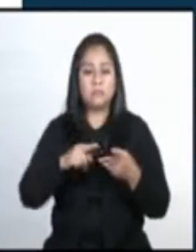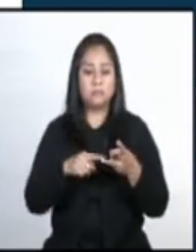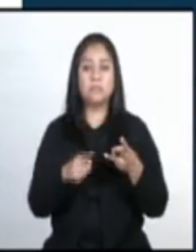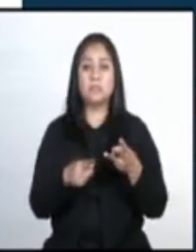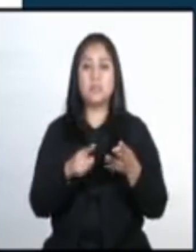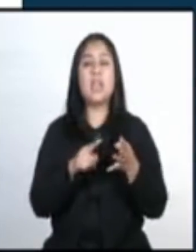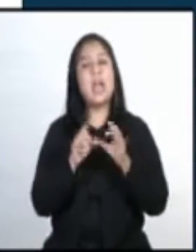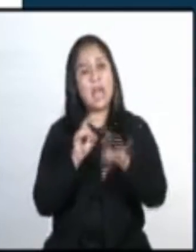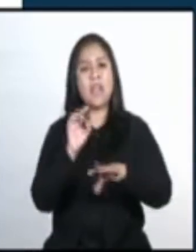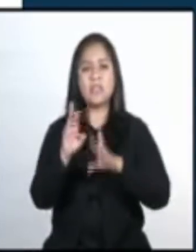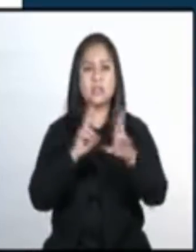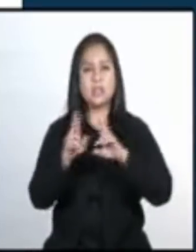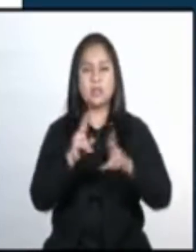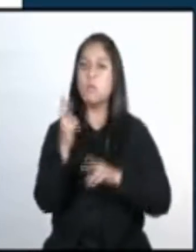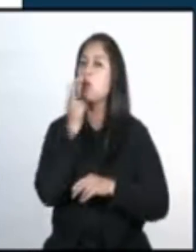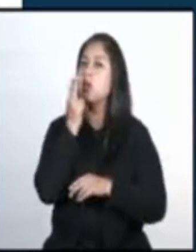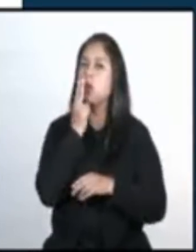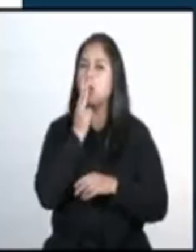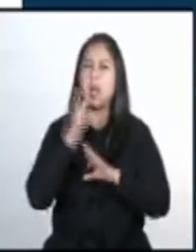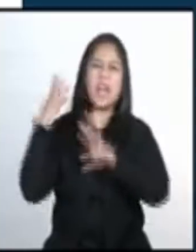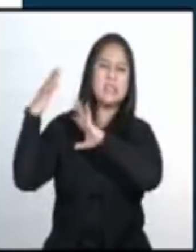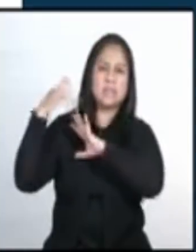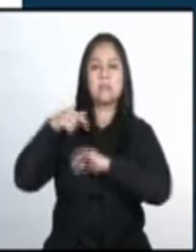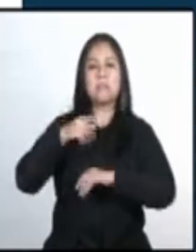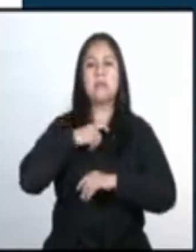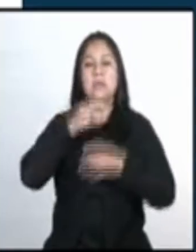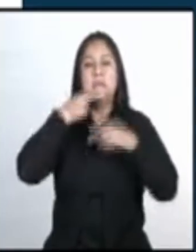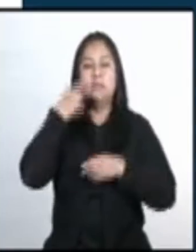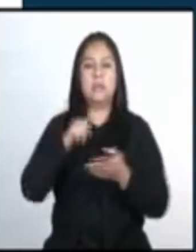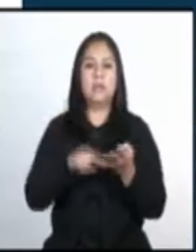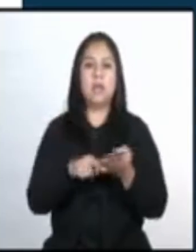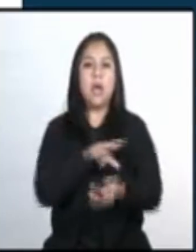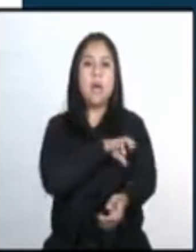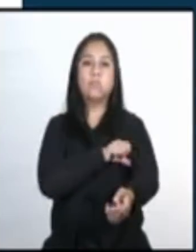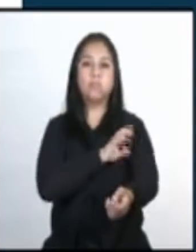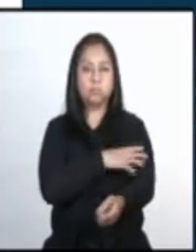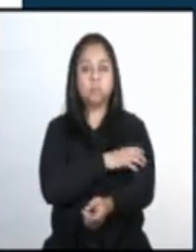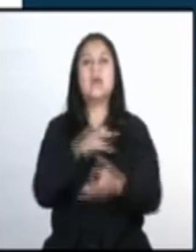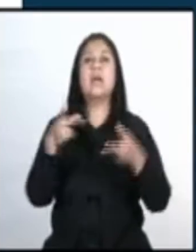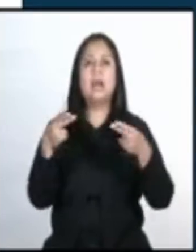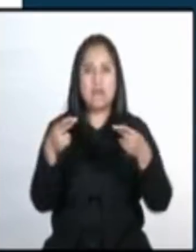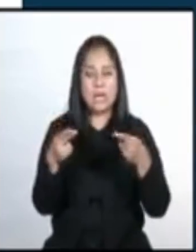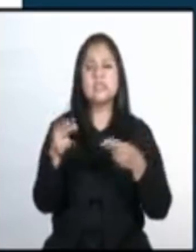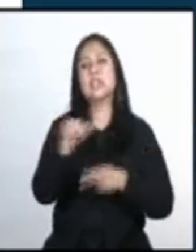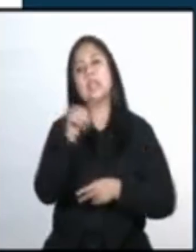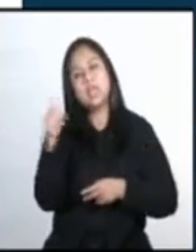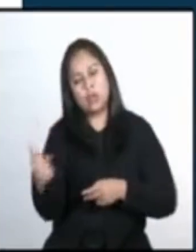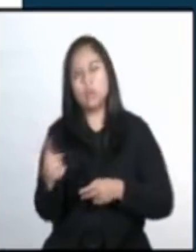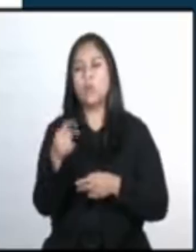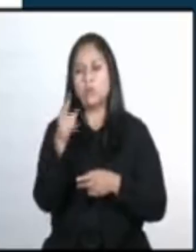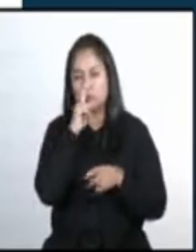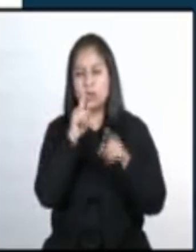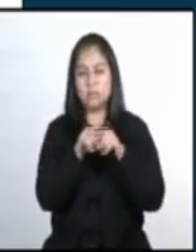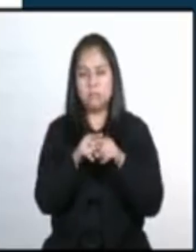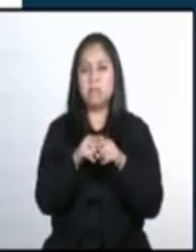veces relacionadas con el hábito de fumar, presión alta, cáncer y otros padecimientos que puedan hacer que